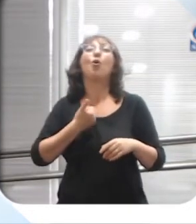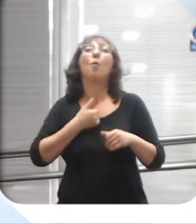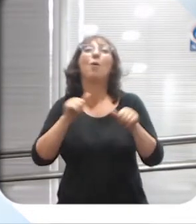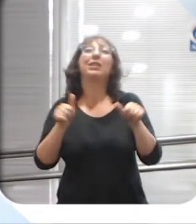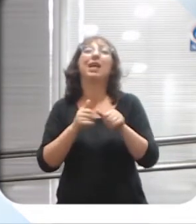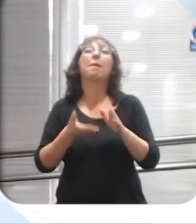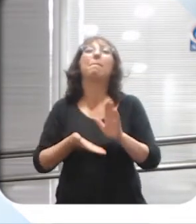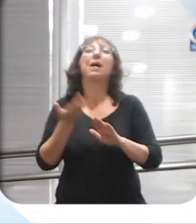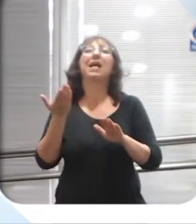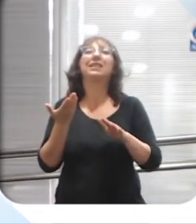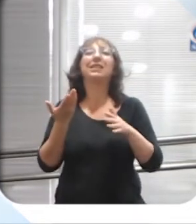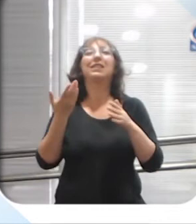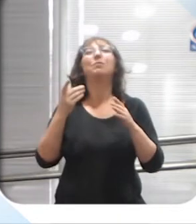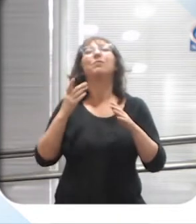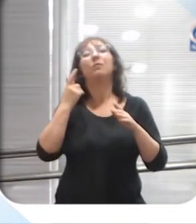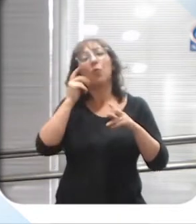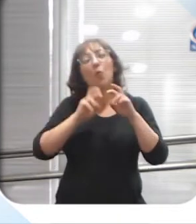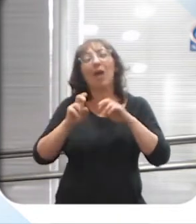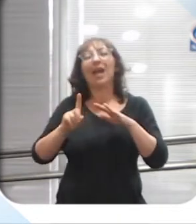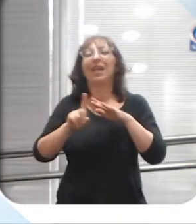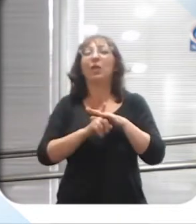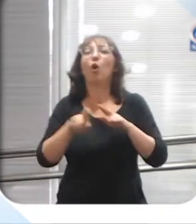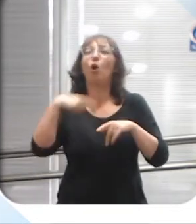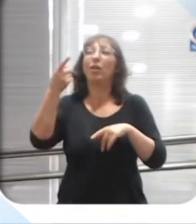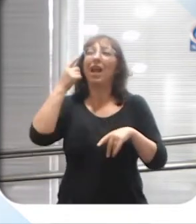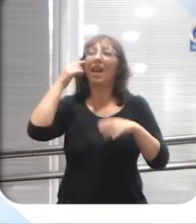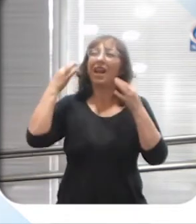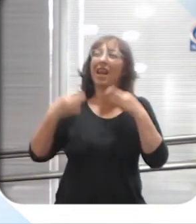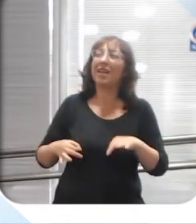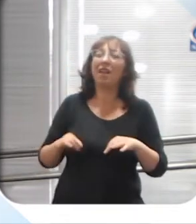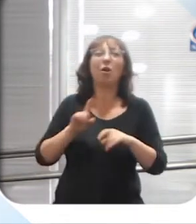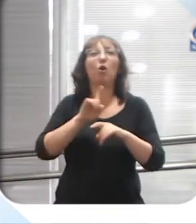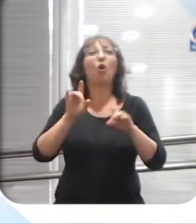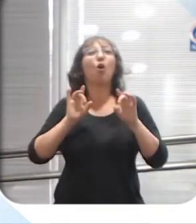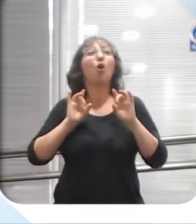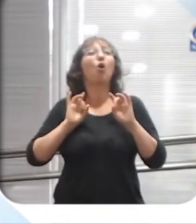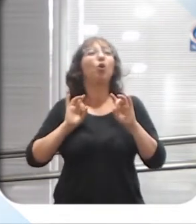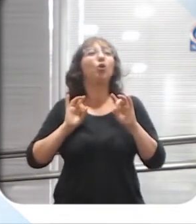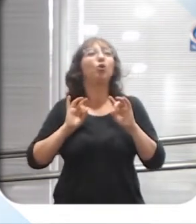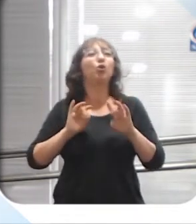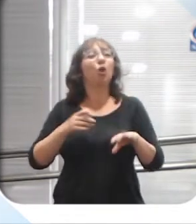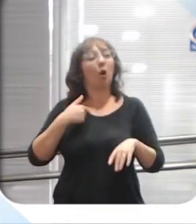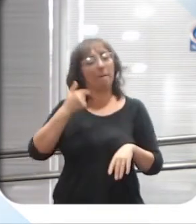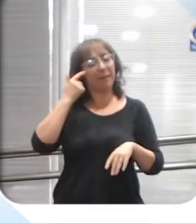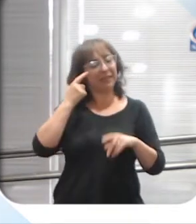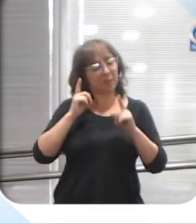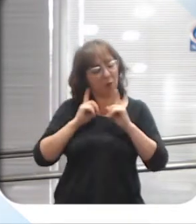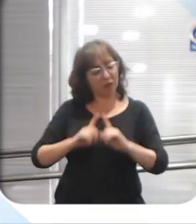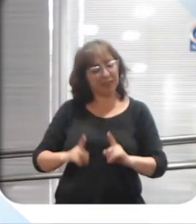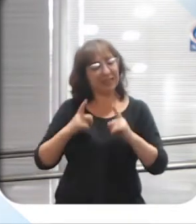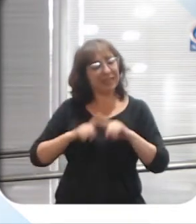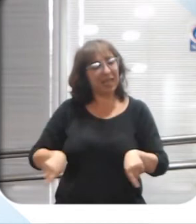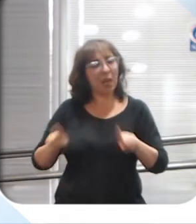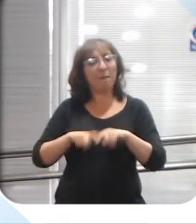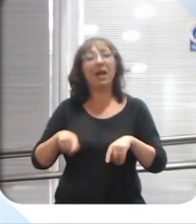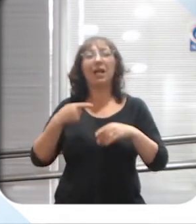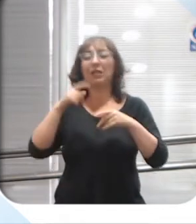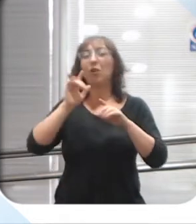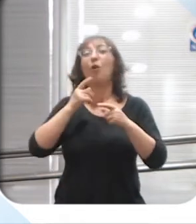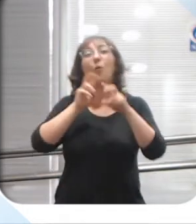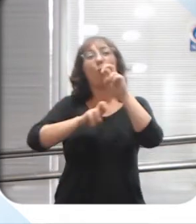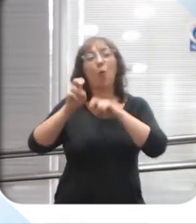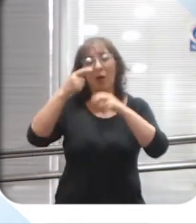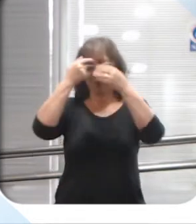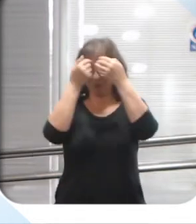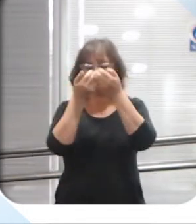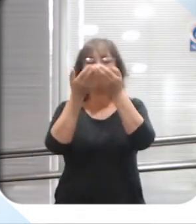más inclusivos, cómo pensar en otras realidades y no solamente en lo que pensamos siempre, sino en poder abrir nuestra mente.